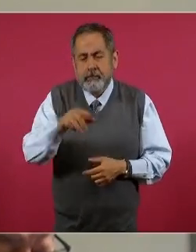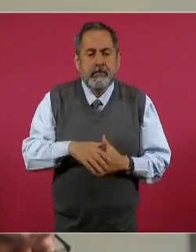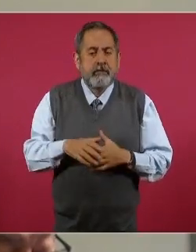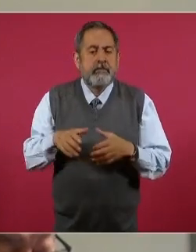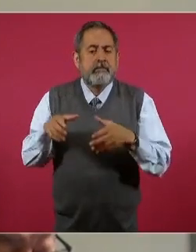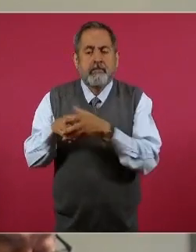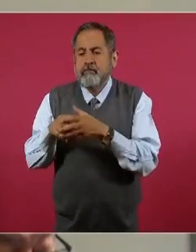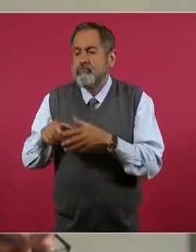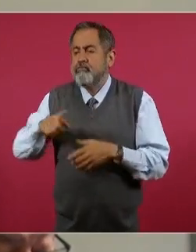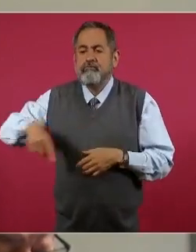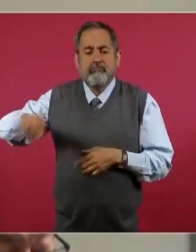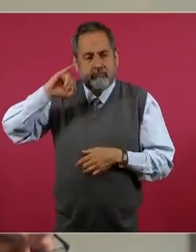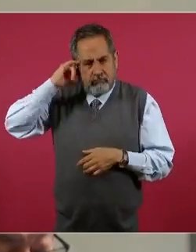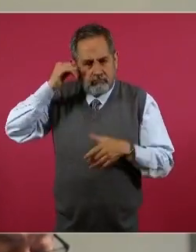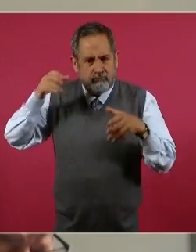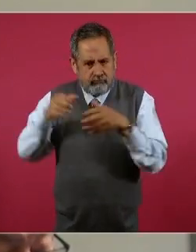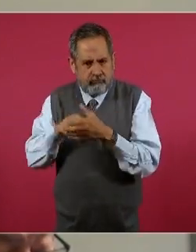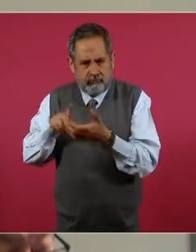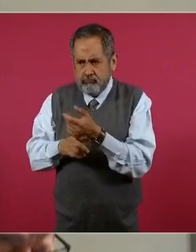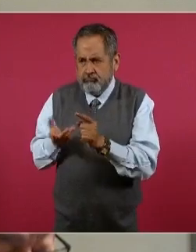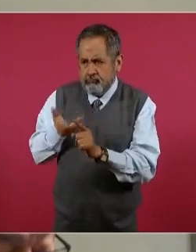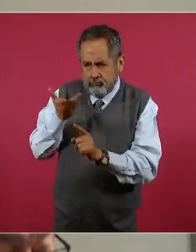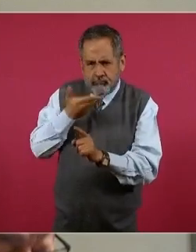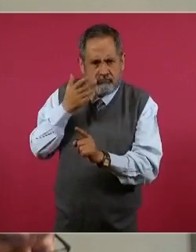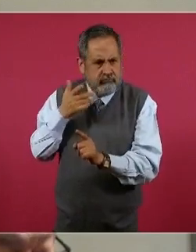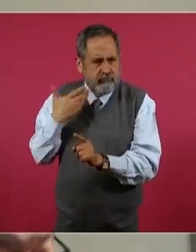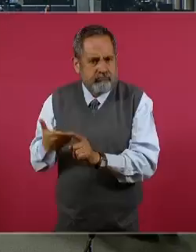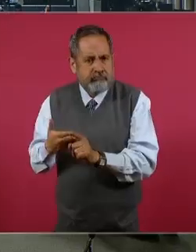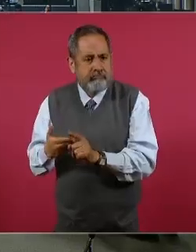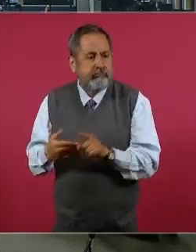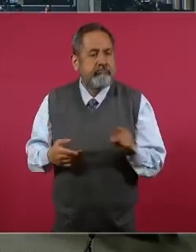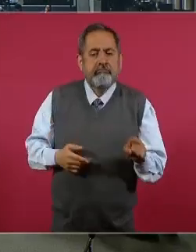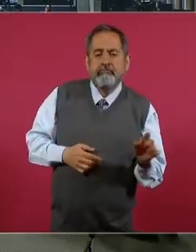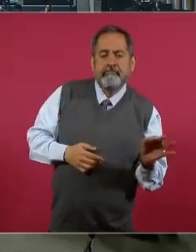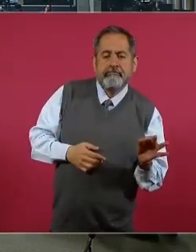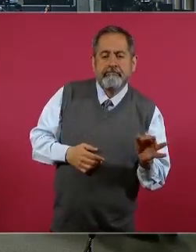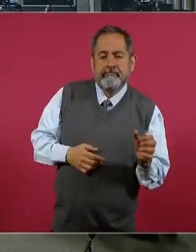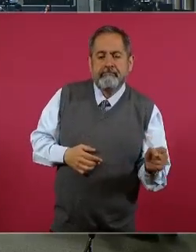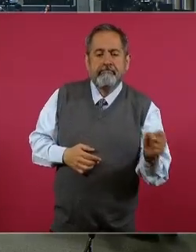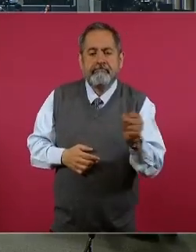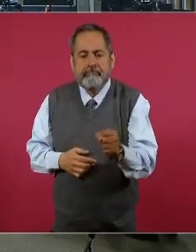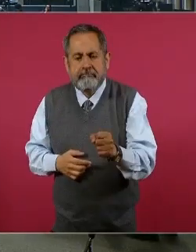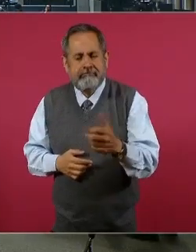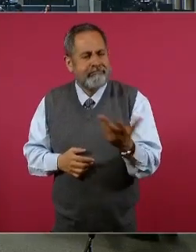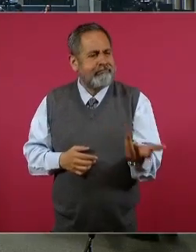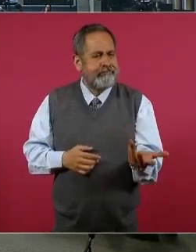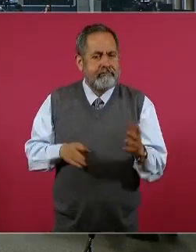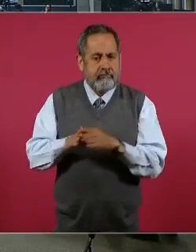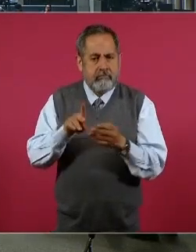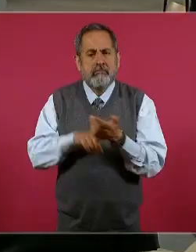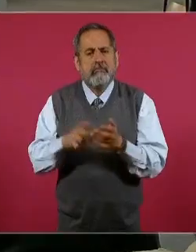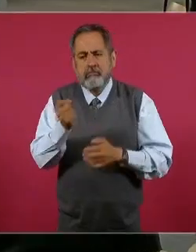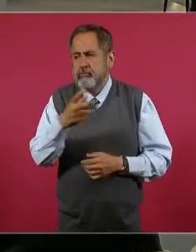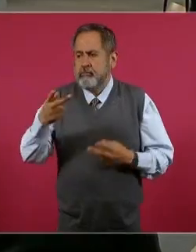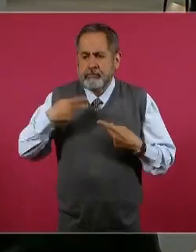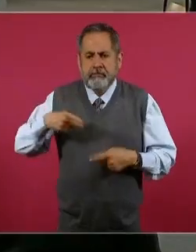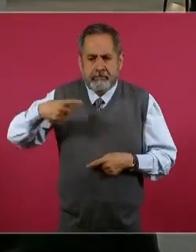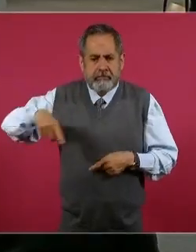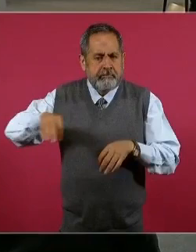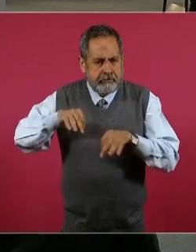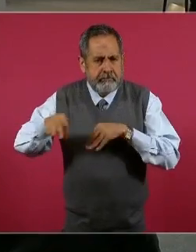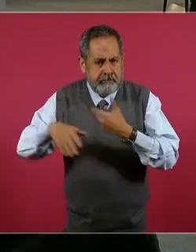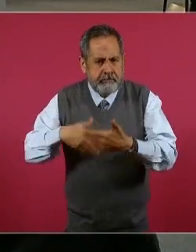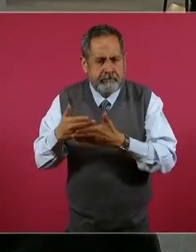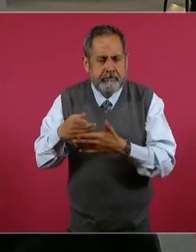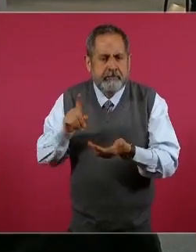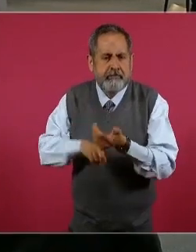sistemas normativos indígenas, se le llama legalmente. Pero sigue existiendo esta figura que trabajan las personas, principalmente